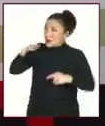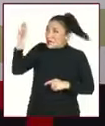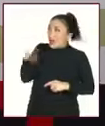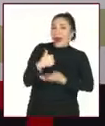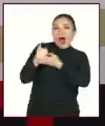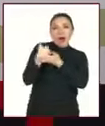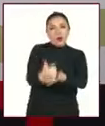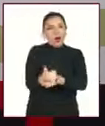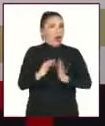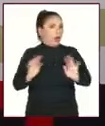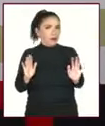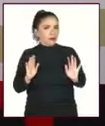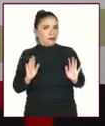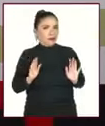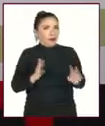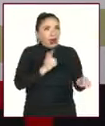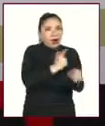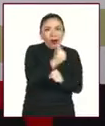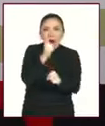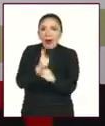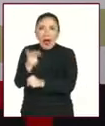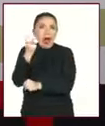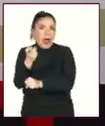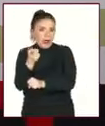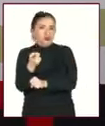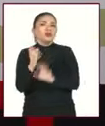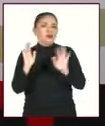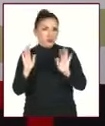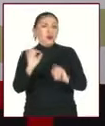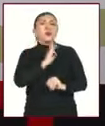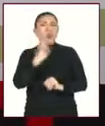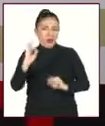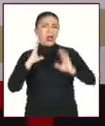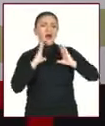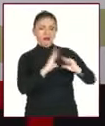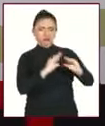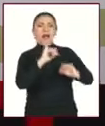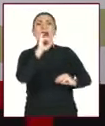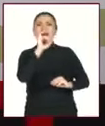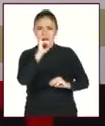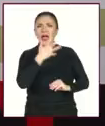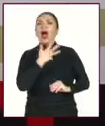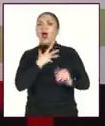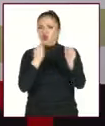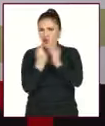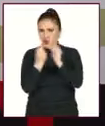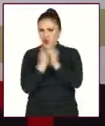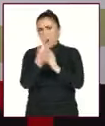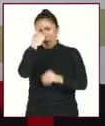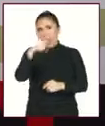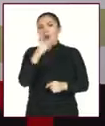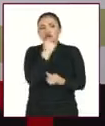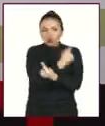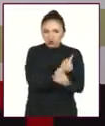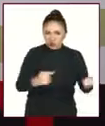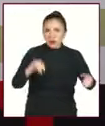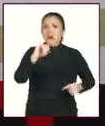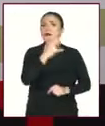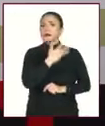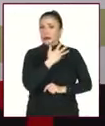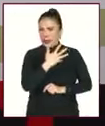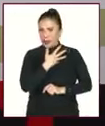Claro. Entonces sí podríamos capacitarlos, de hecho sí hay capacitaciones para niños, eso como